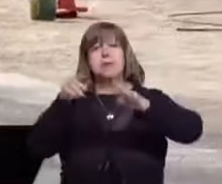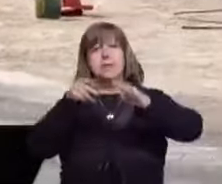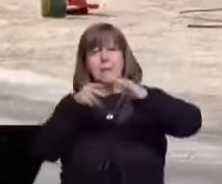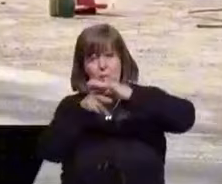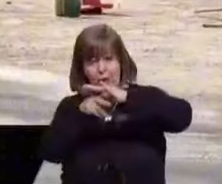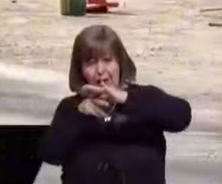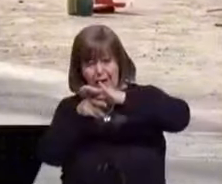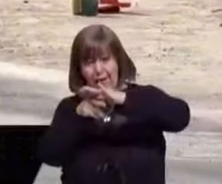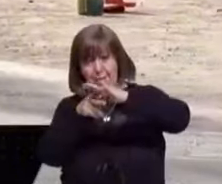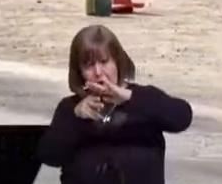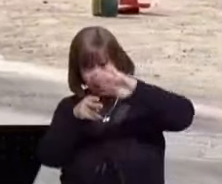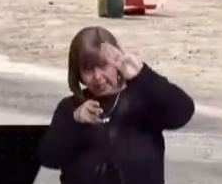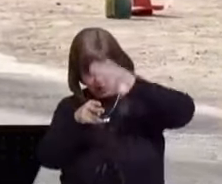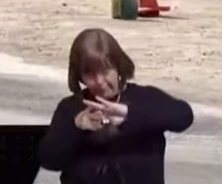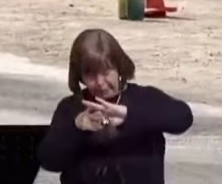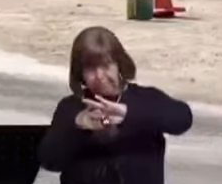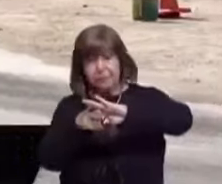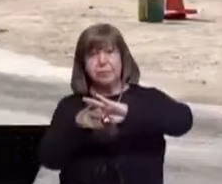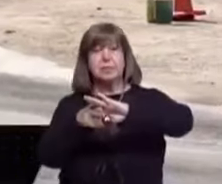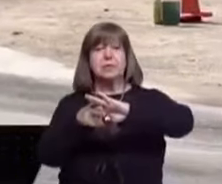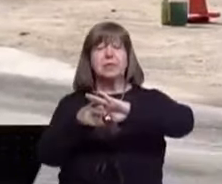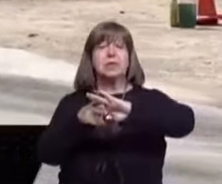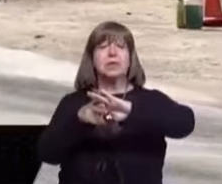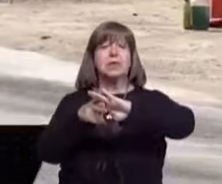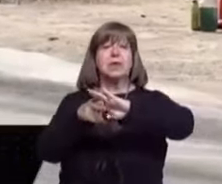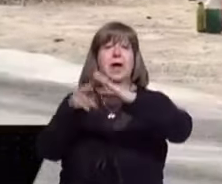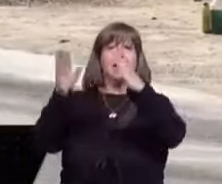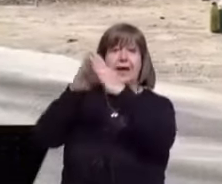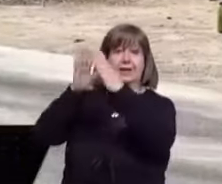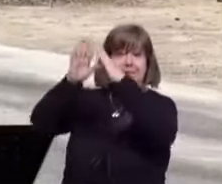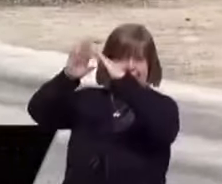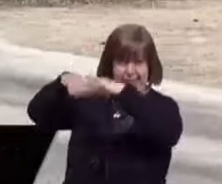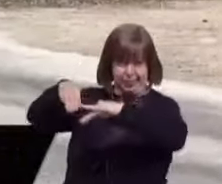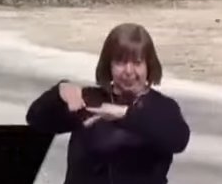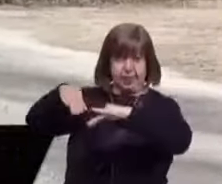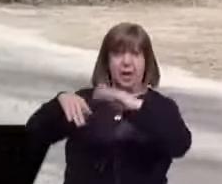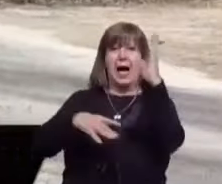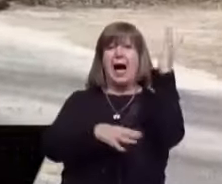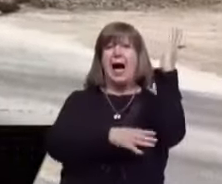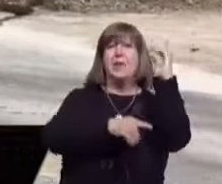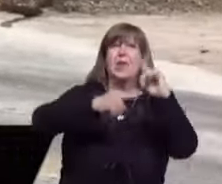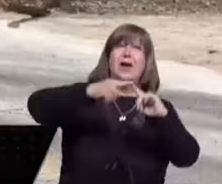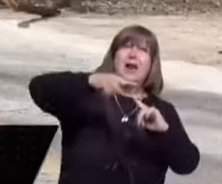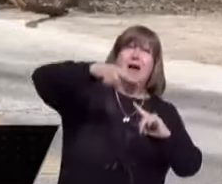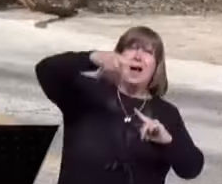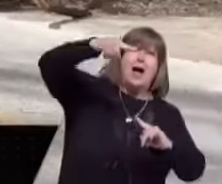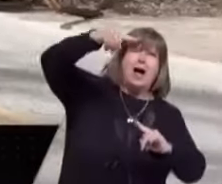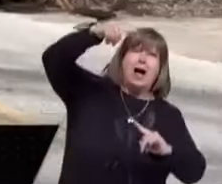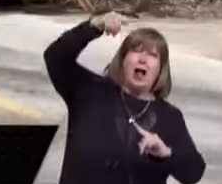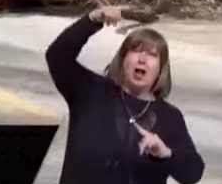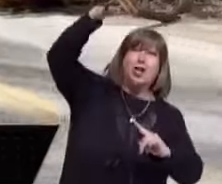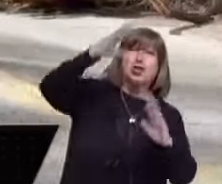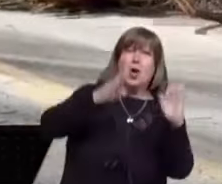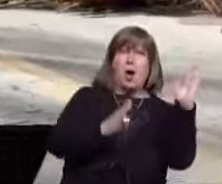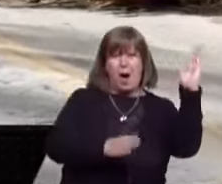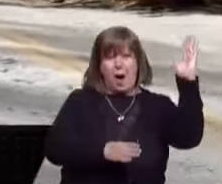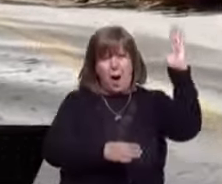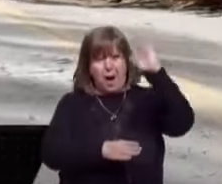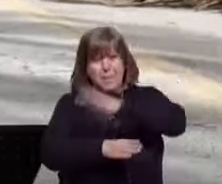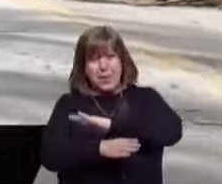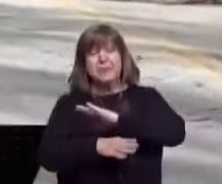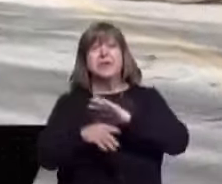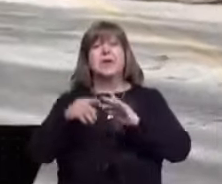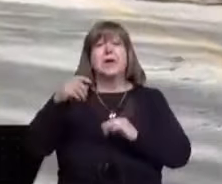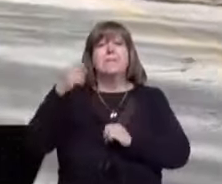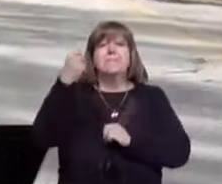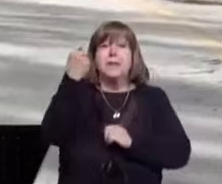Gendarmería Nacional. Es importante lo que ha sido, es un árbol de mayor tamaño. Recuerden ustedes que ya no es